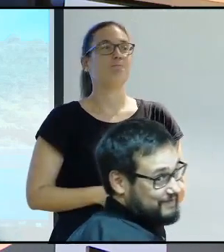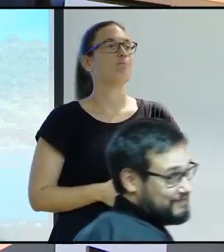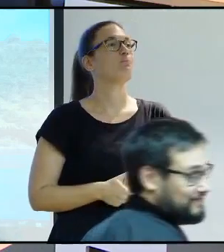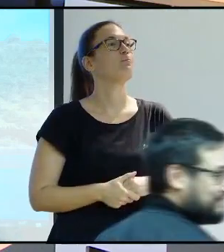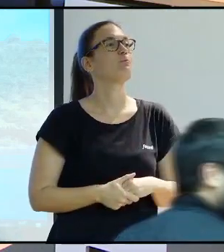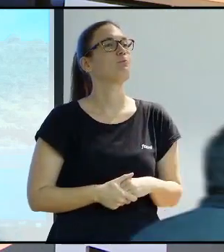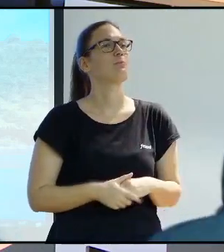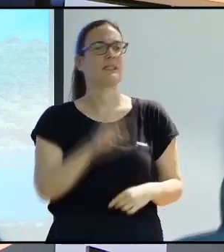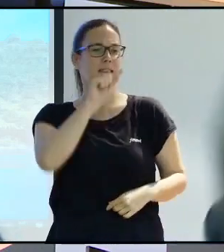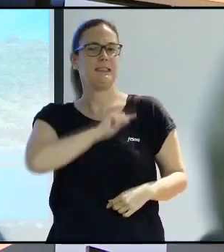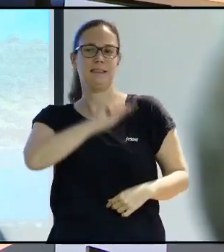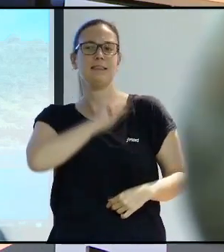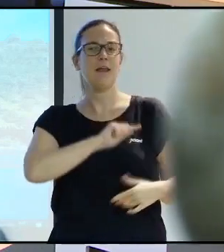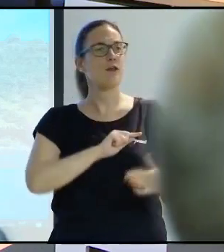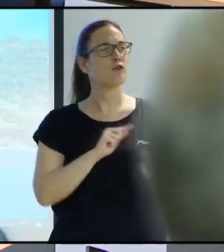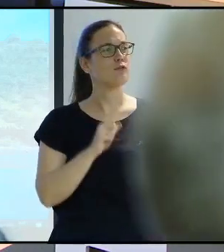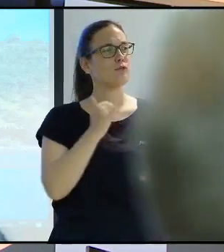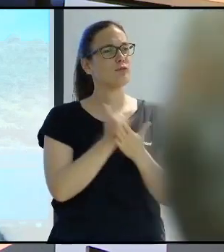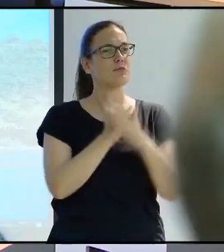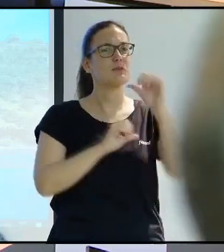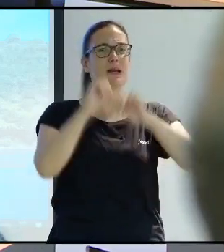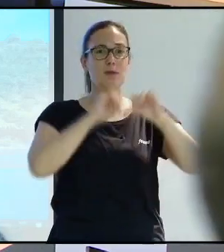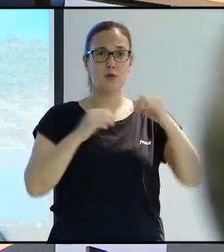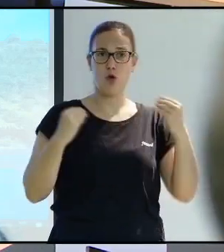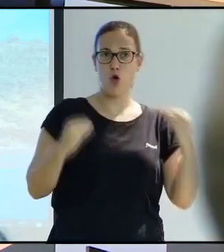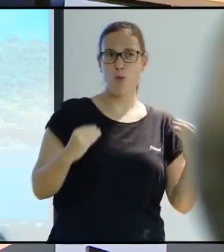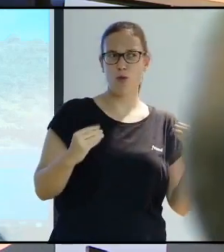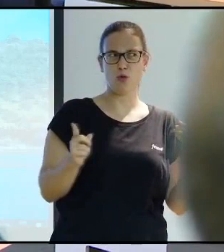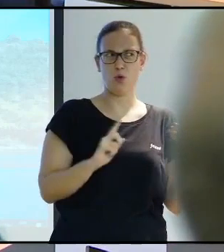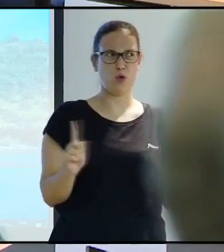¿cómo os habéis sentido con el experimento? ¿Más bien cómodos o